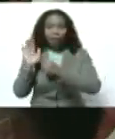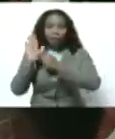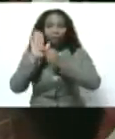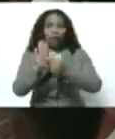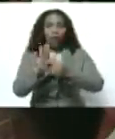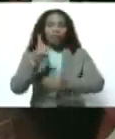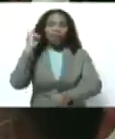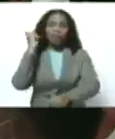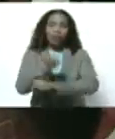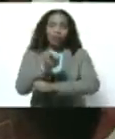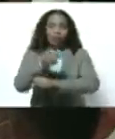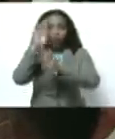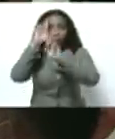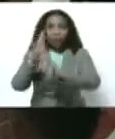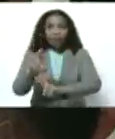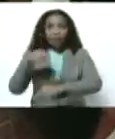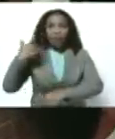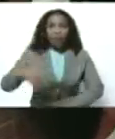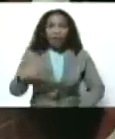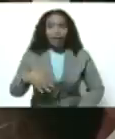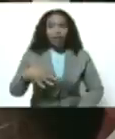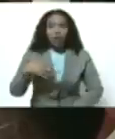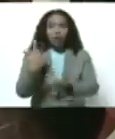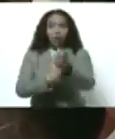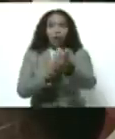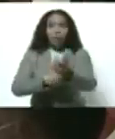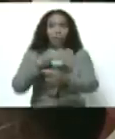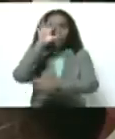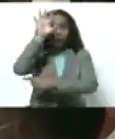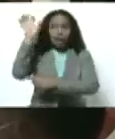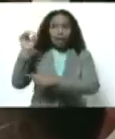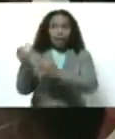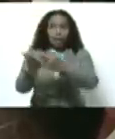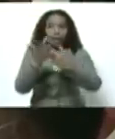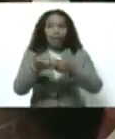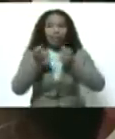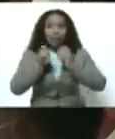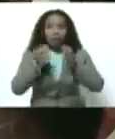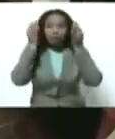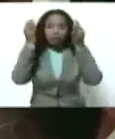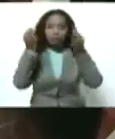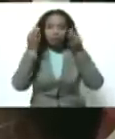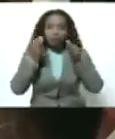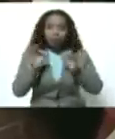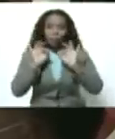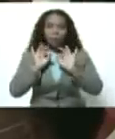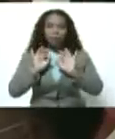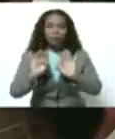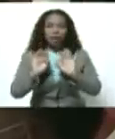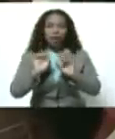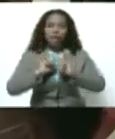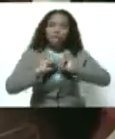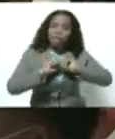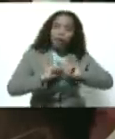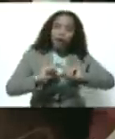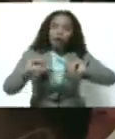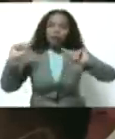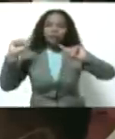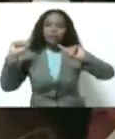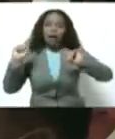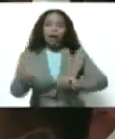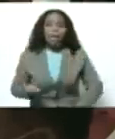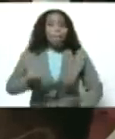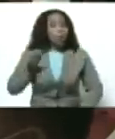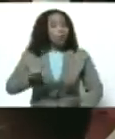debe respetarse el derecho de los hermanos países caribeños a recibir un trato justo, especial y diferenciado,